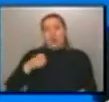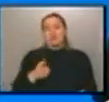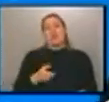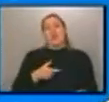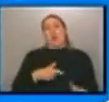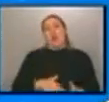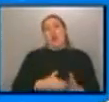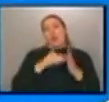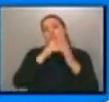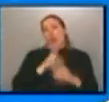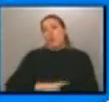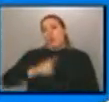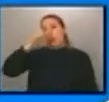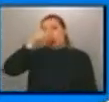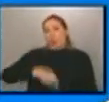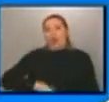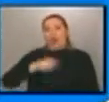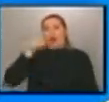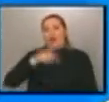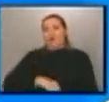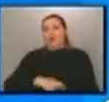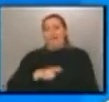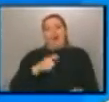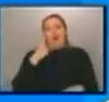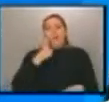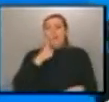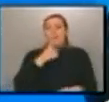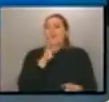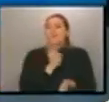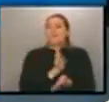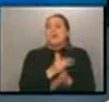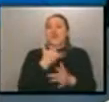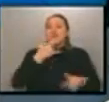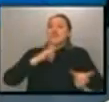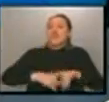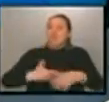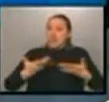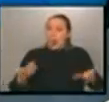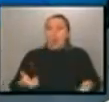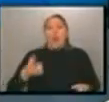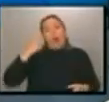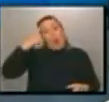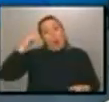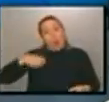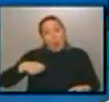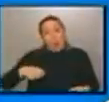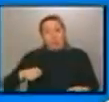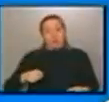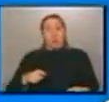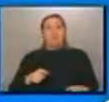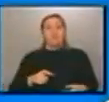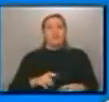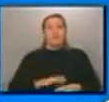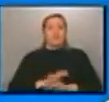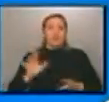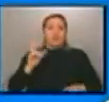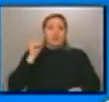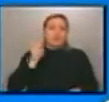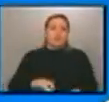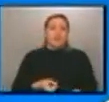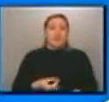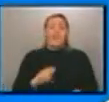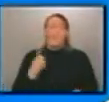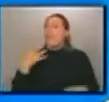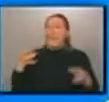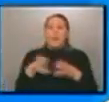él hace este show, el señor López, etcétera, etcétera, el juez acaba de determinar que un